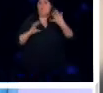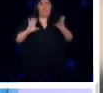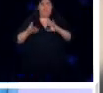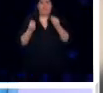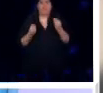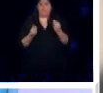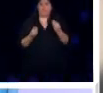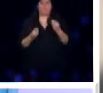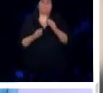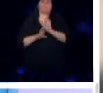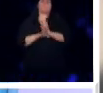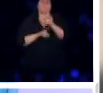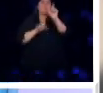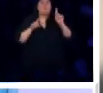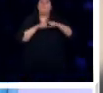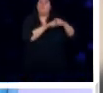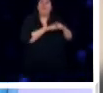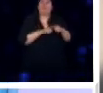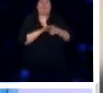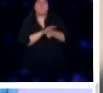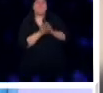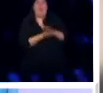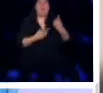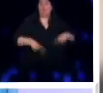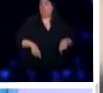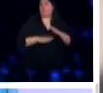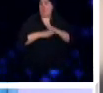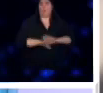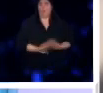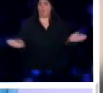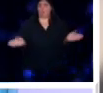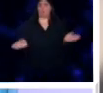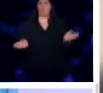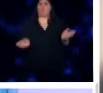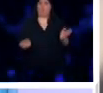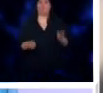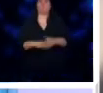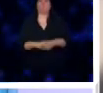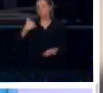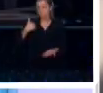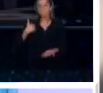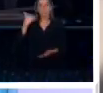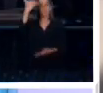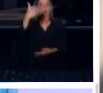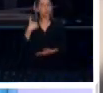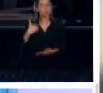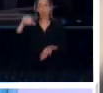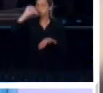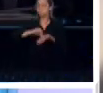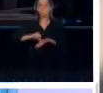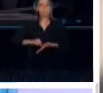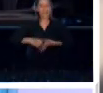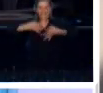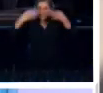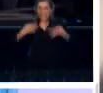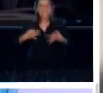que trabajan, que generan riqueza, como Rosario, como Santa Fe, por ejemplo, y Córdoba, y gastando o llevando esa inversión